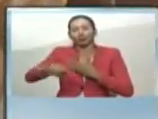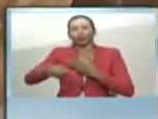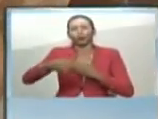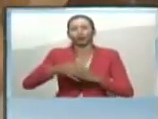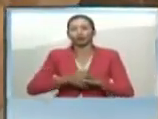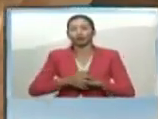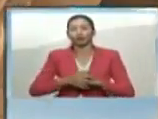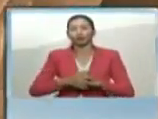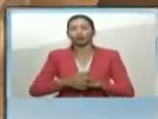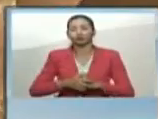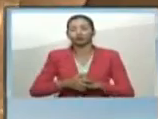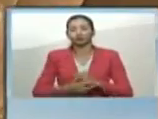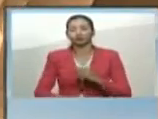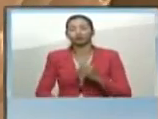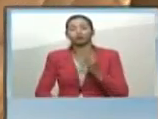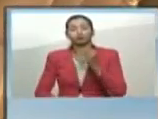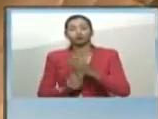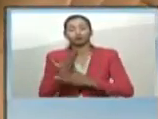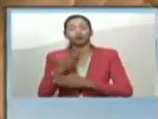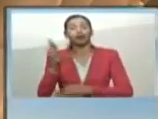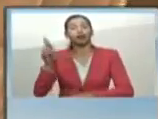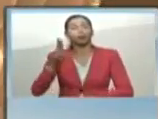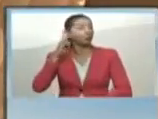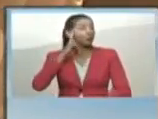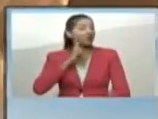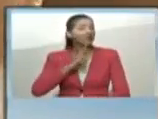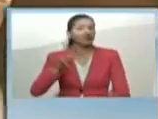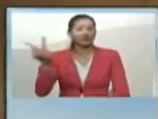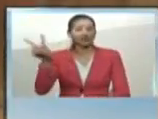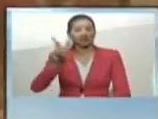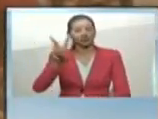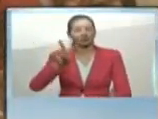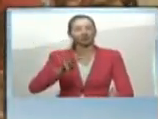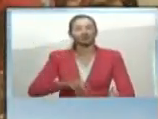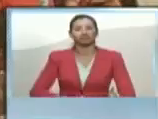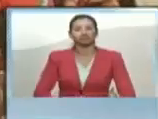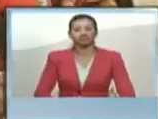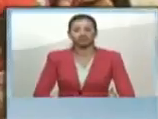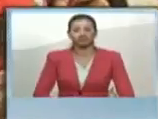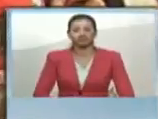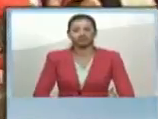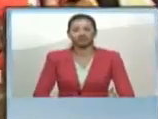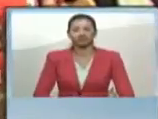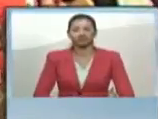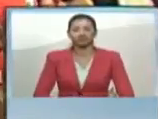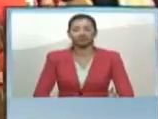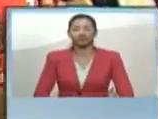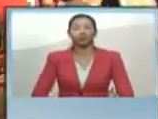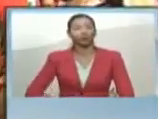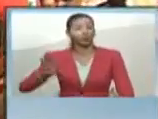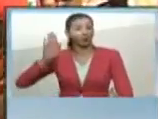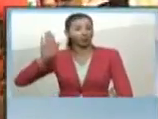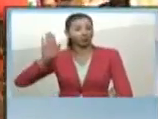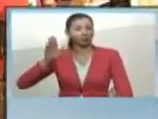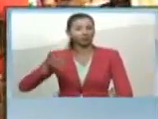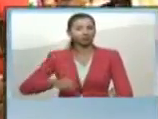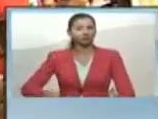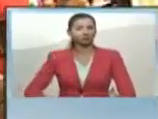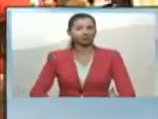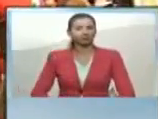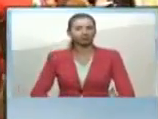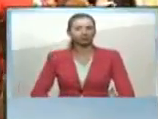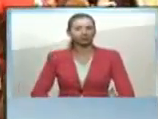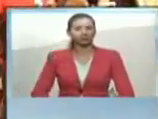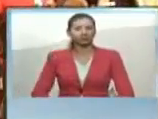del nacimiento de la República Bolivariana. Del nacimiento de la República Bolivariana. Juramos. Juramos. Por